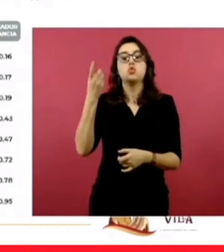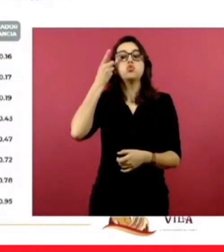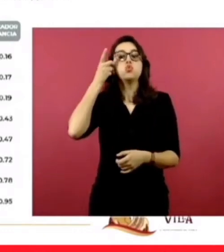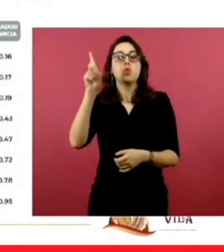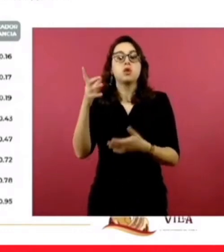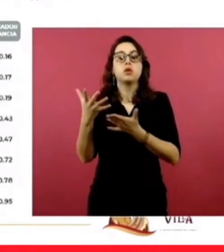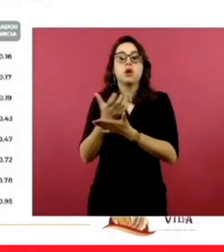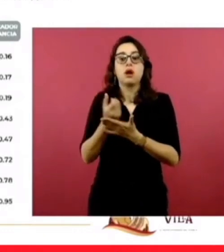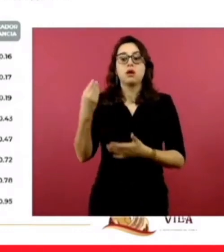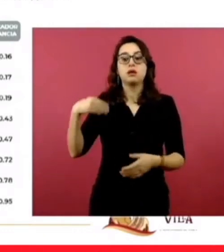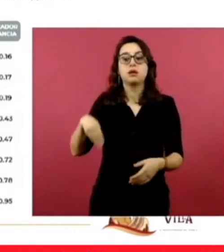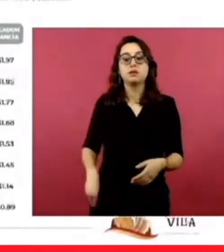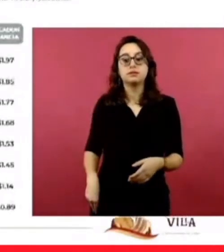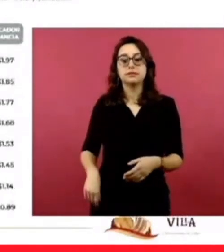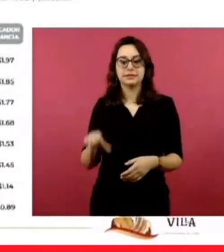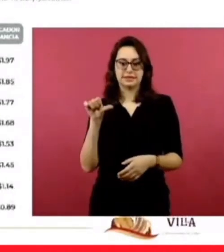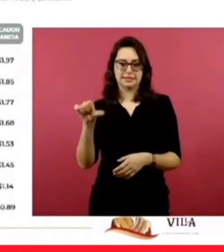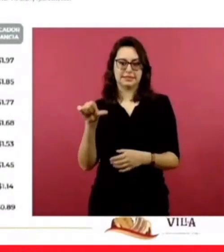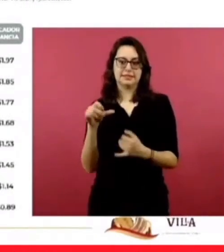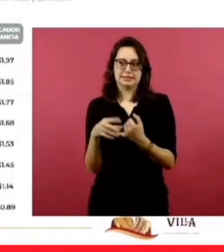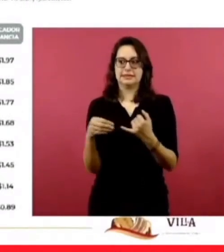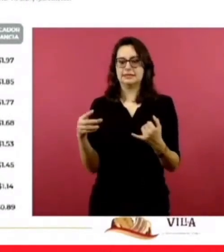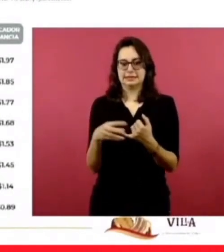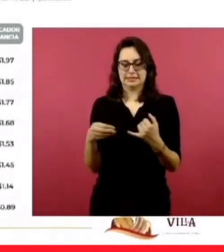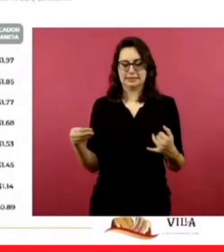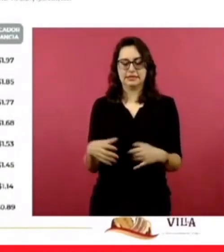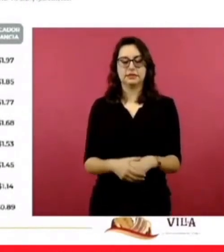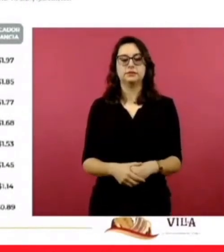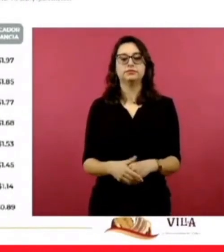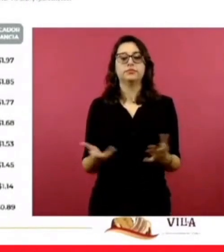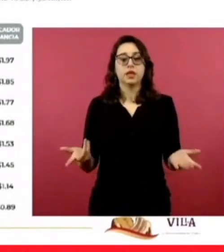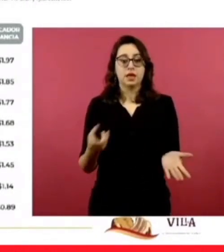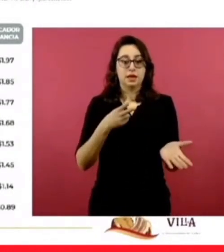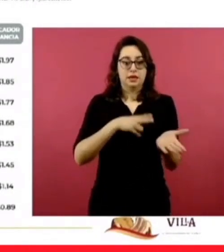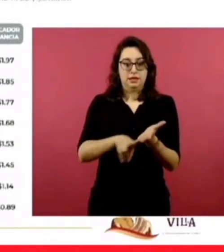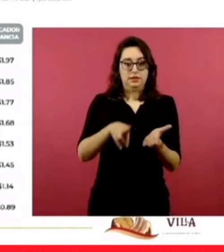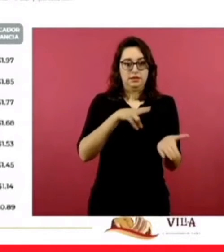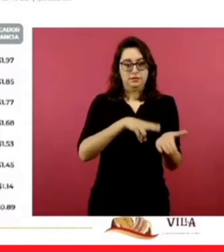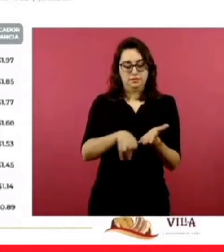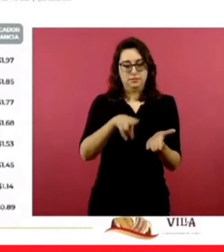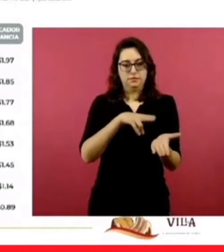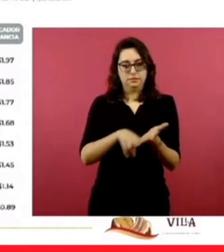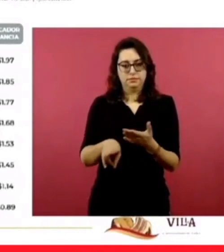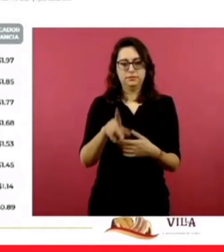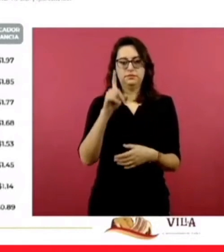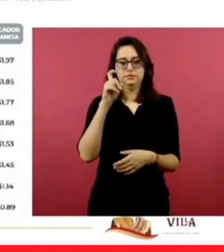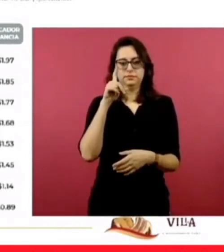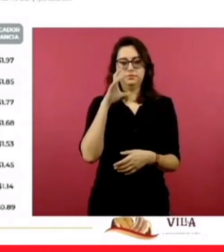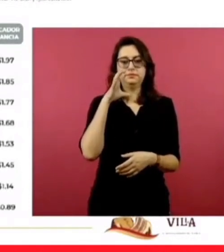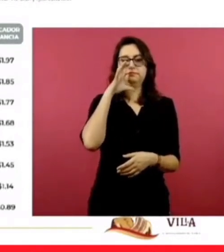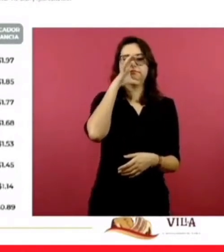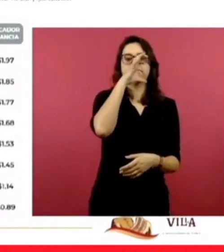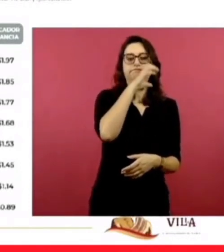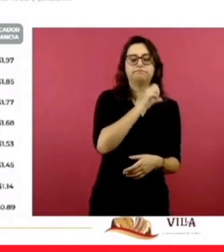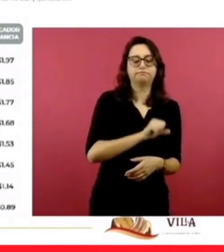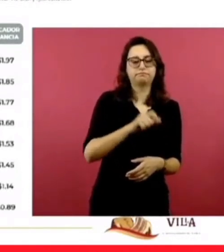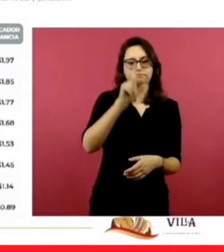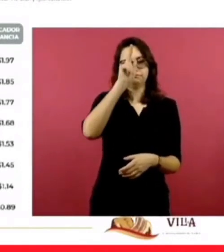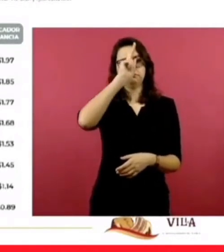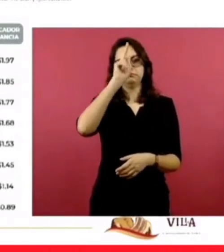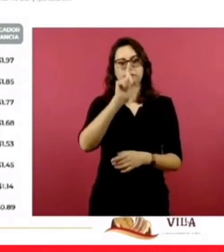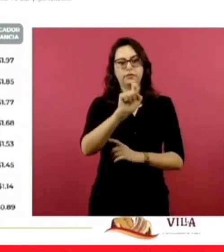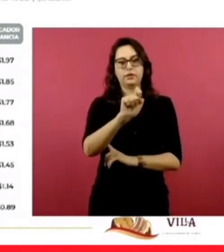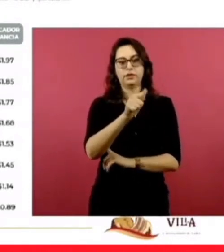centavos por litro. En el diésel, franquicia Pemex en Aguascalientes, Aguascalientes, el precio más alto, 26 pesos